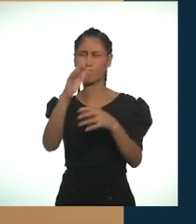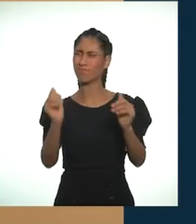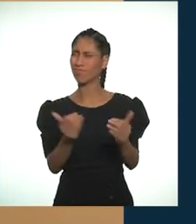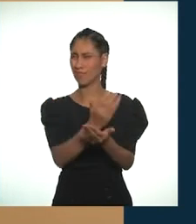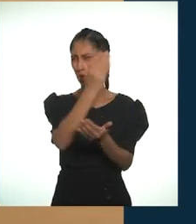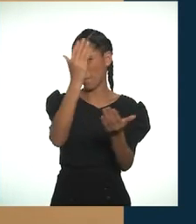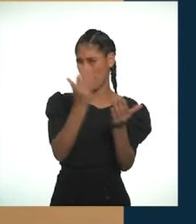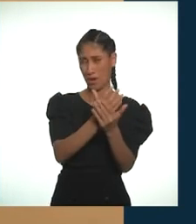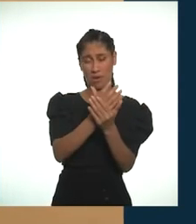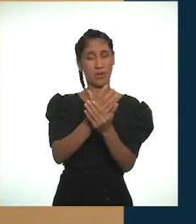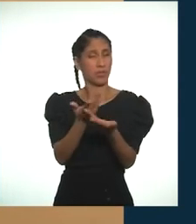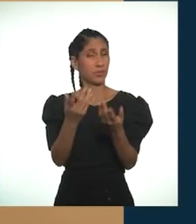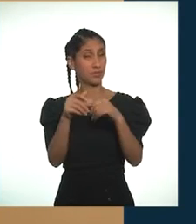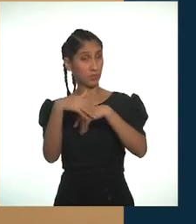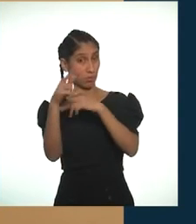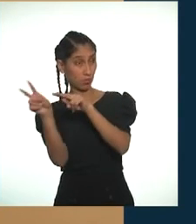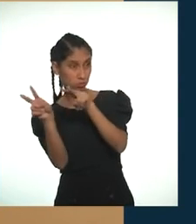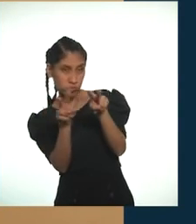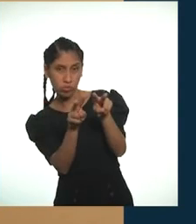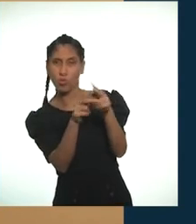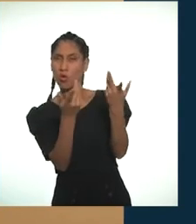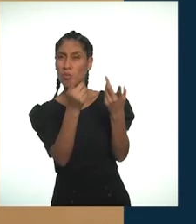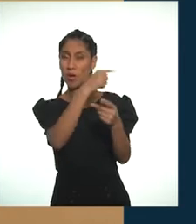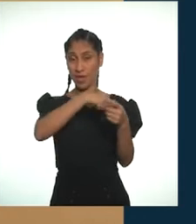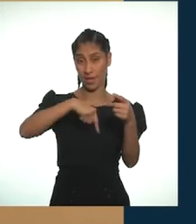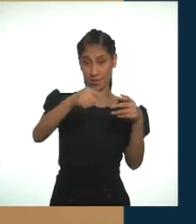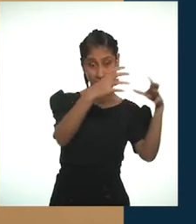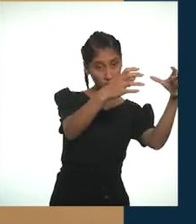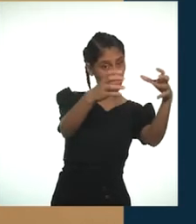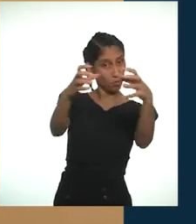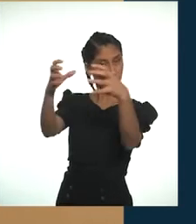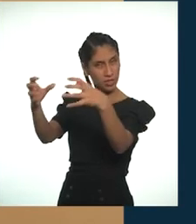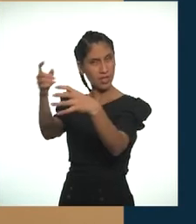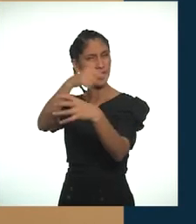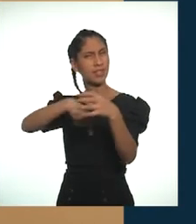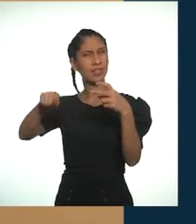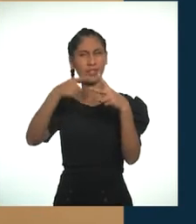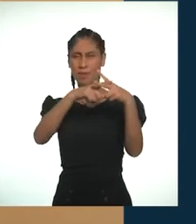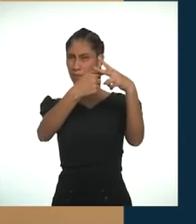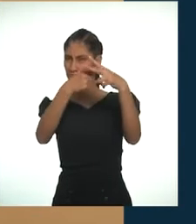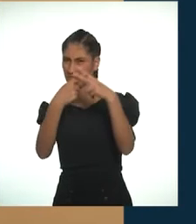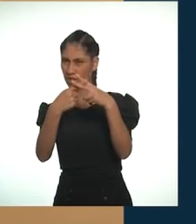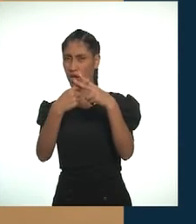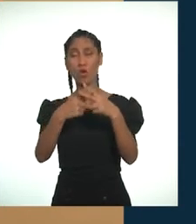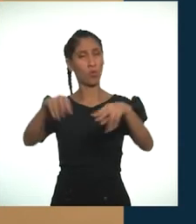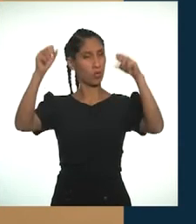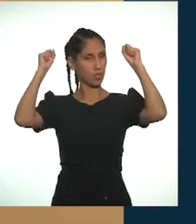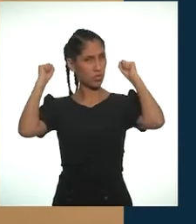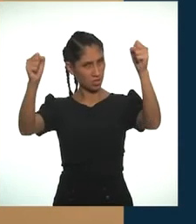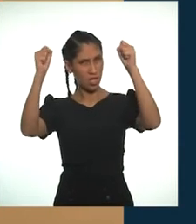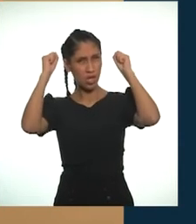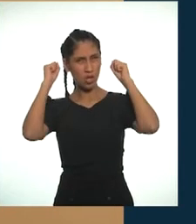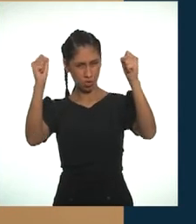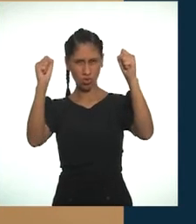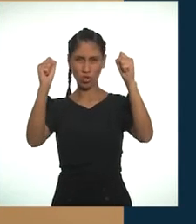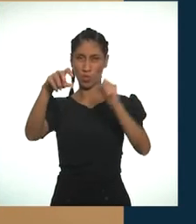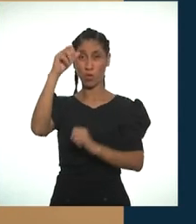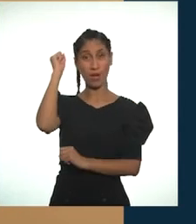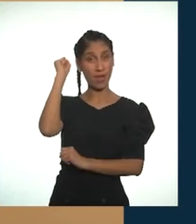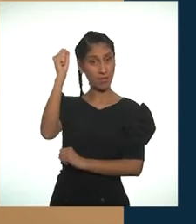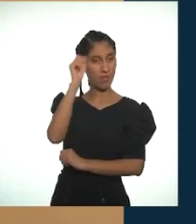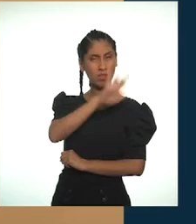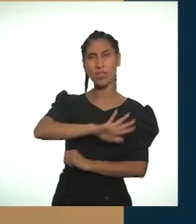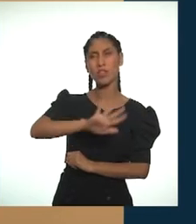esta trágica experiencia, estas comunidades iniciaron un proceso de lucha por la defensa de